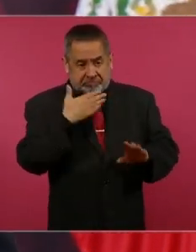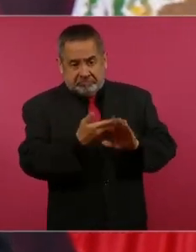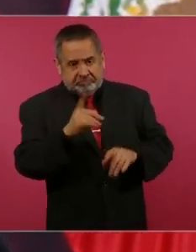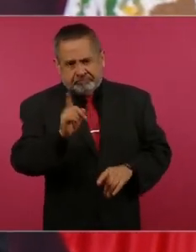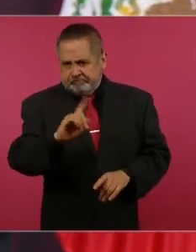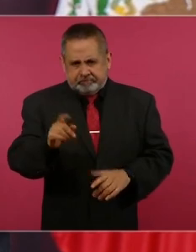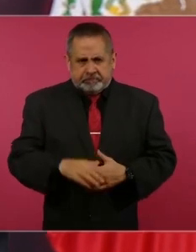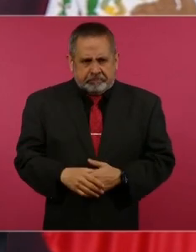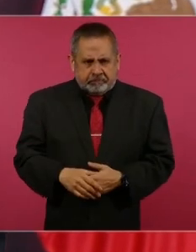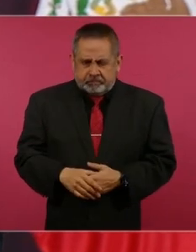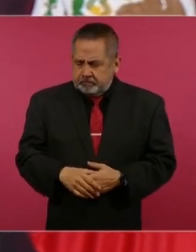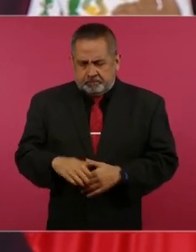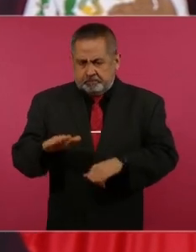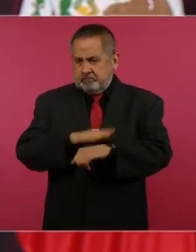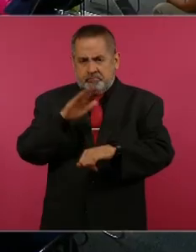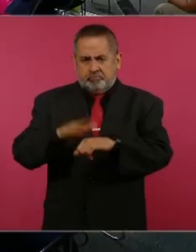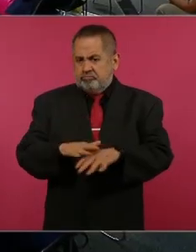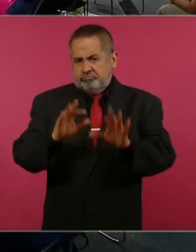si tenemos esa aprobación